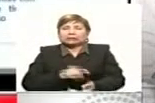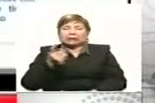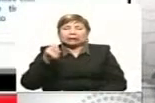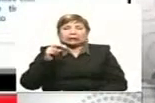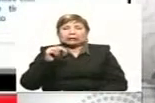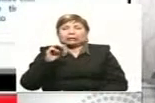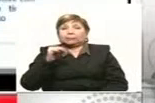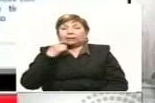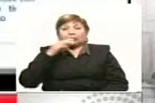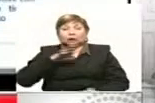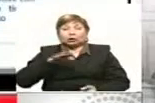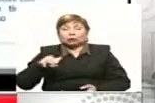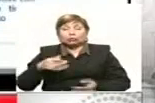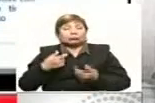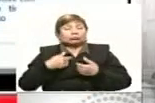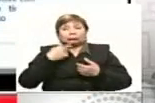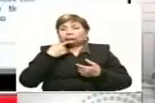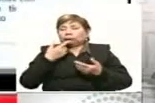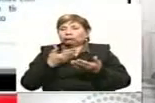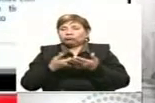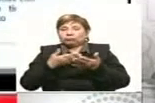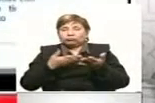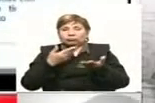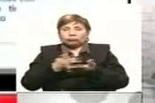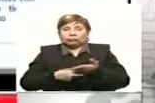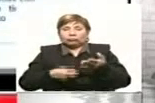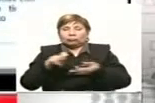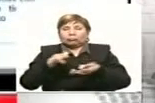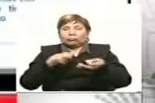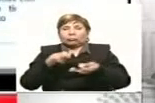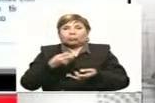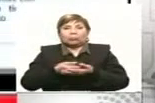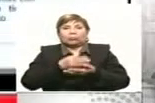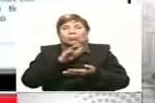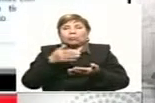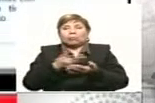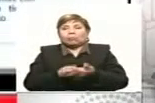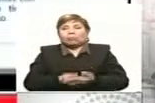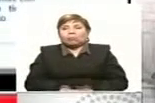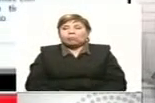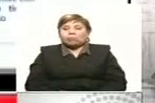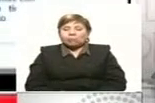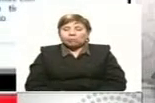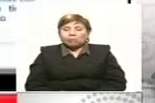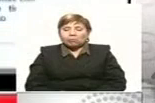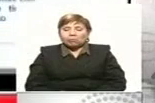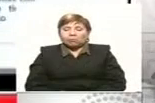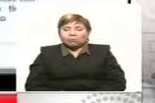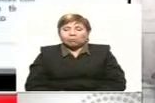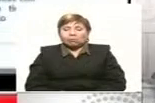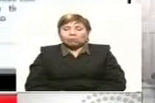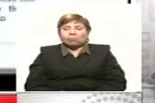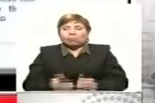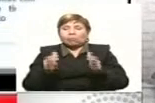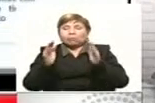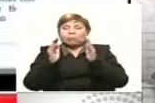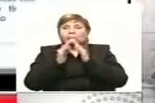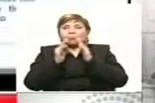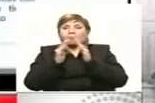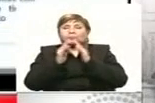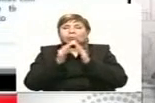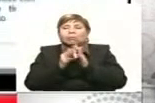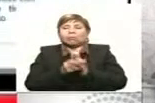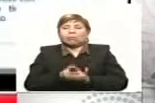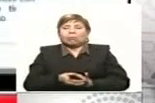pero esto fue... Se diseñó el presupuesto en función de lograr este objetivo. En la tasa